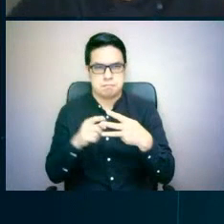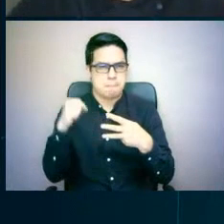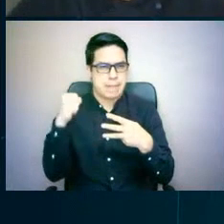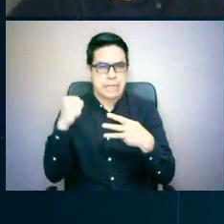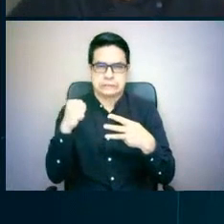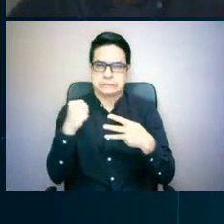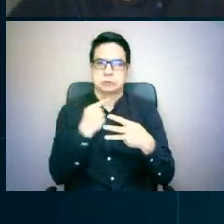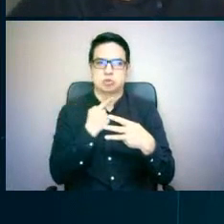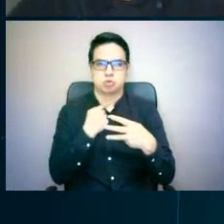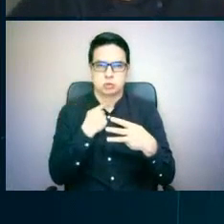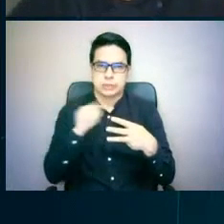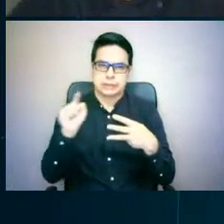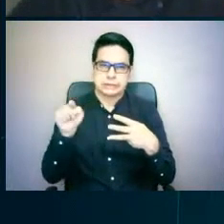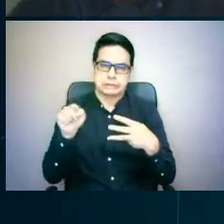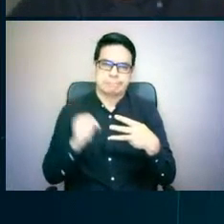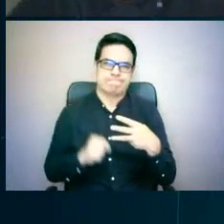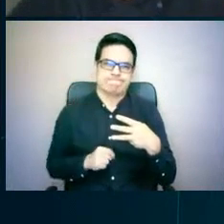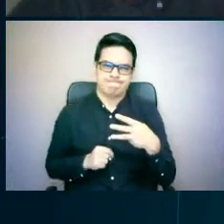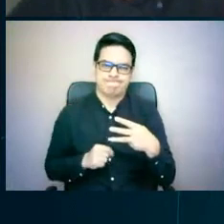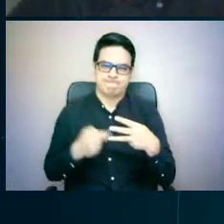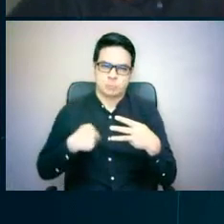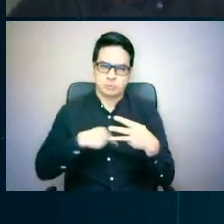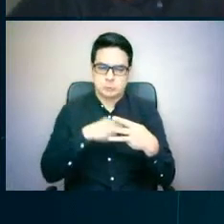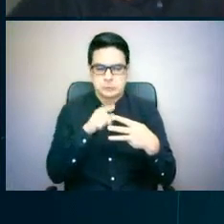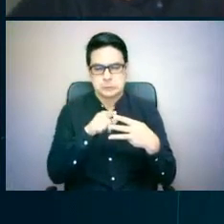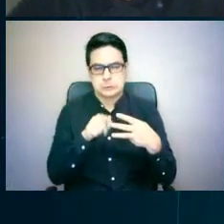vemos que se están